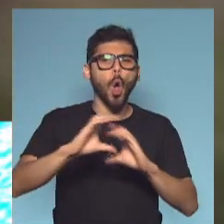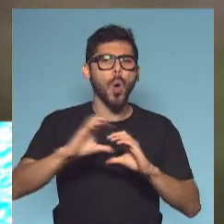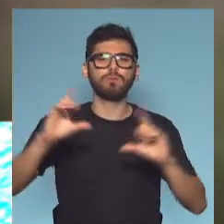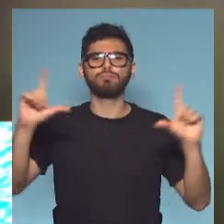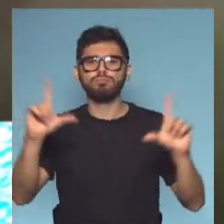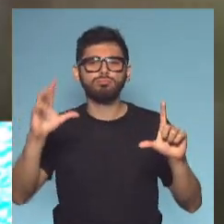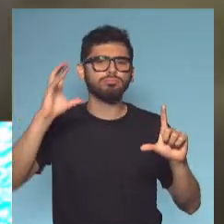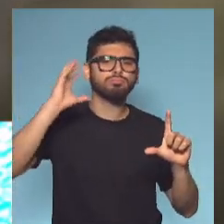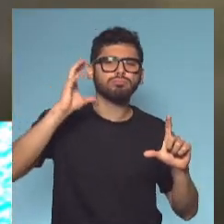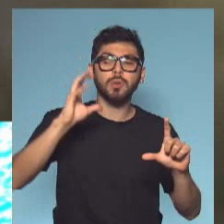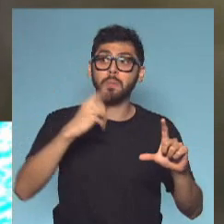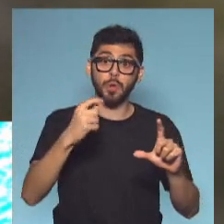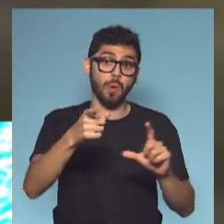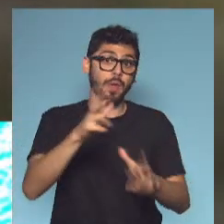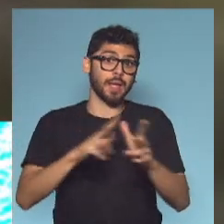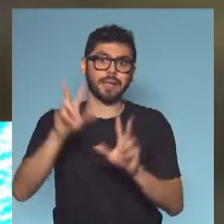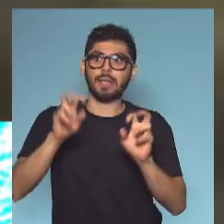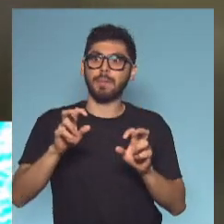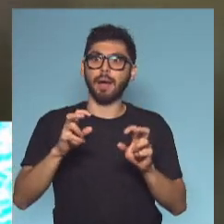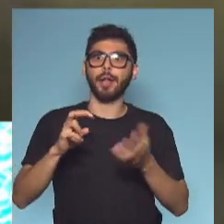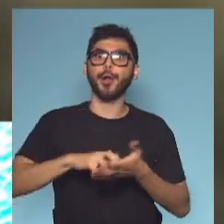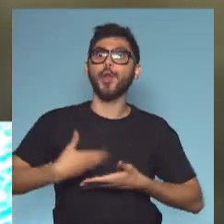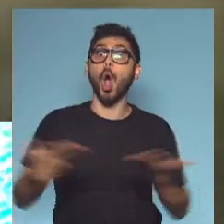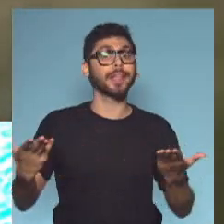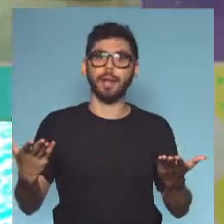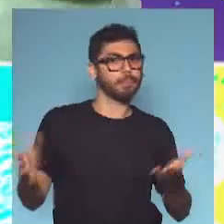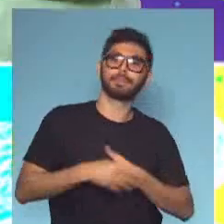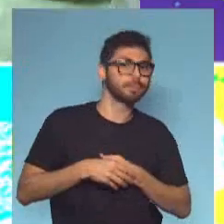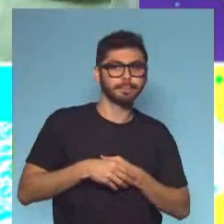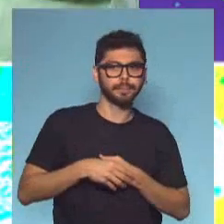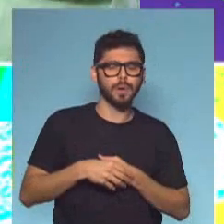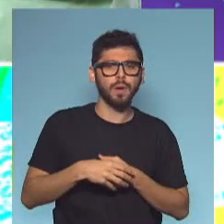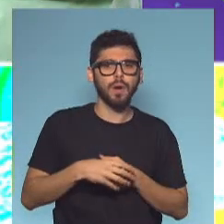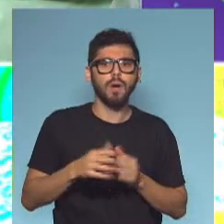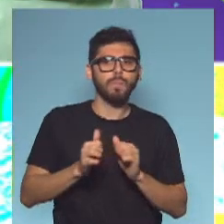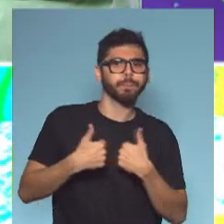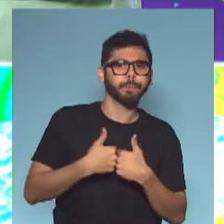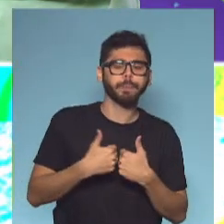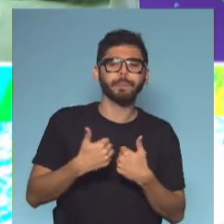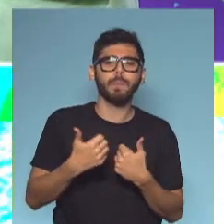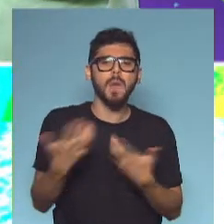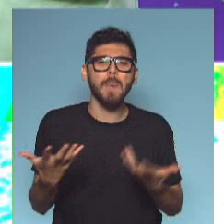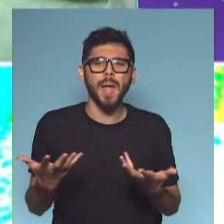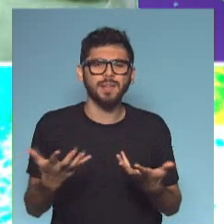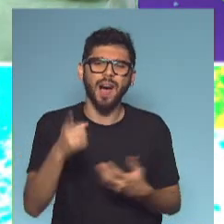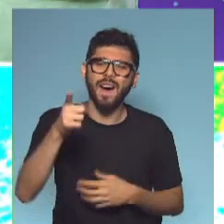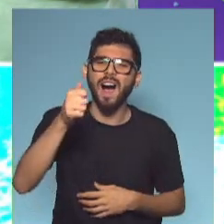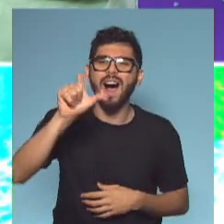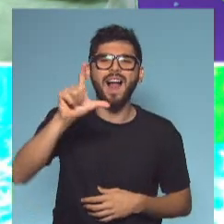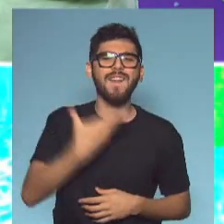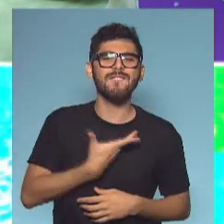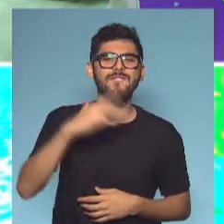ustedes han manifestado y lo que sucede con las redes sociales. A ver, Alfredo, si puedes responder vos. Sí, digamos que, o